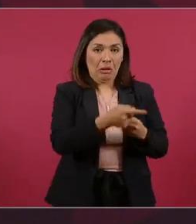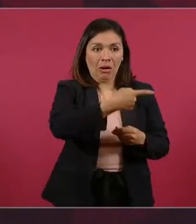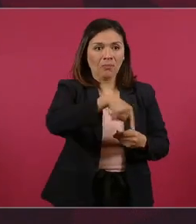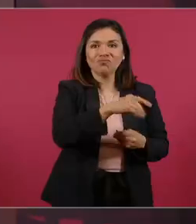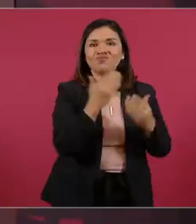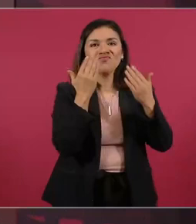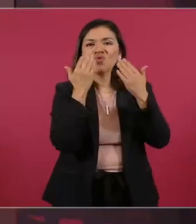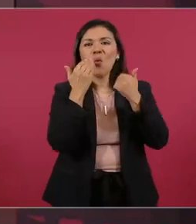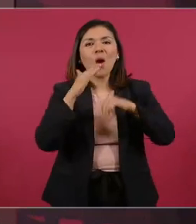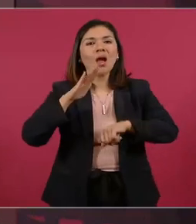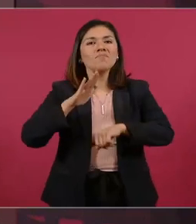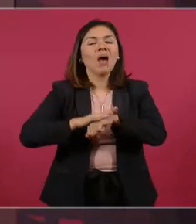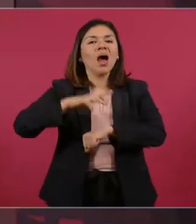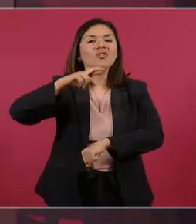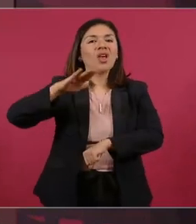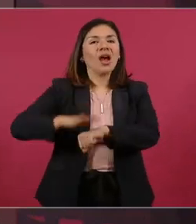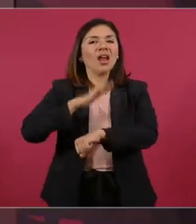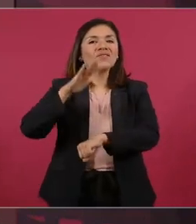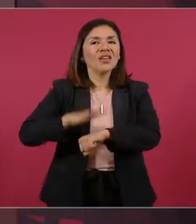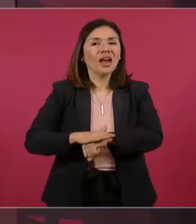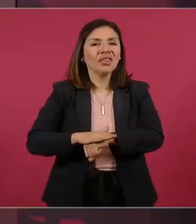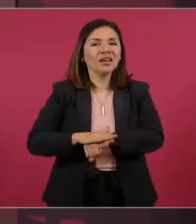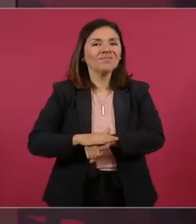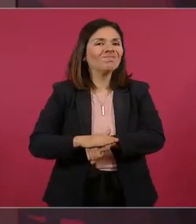las reformas que presentamos